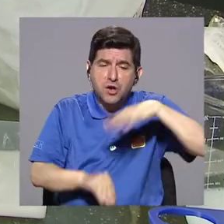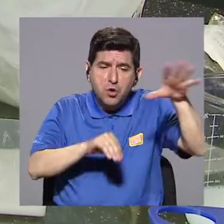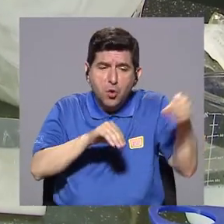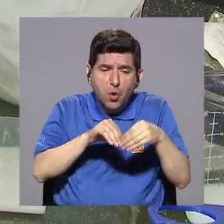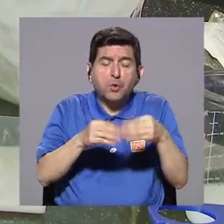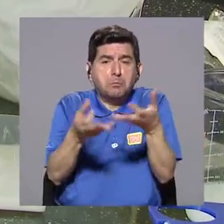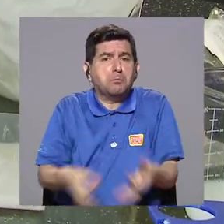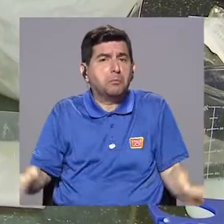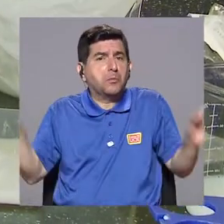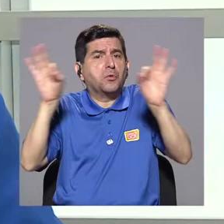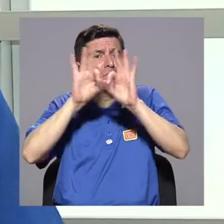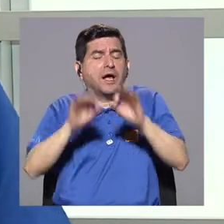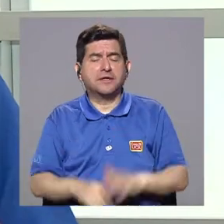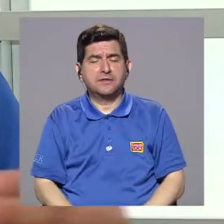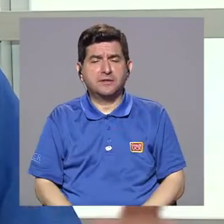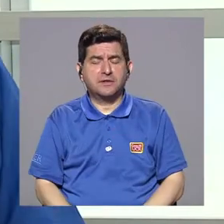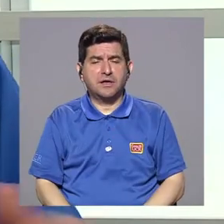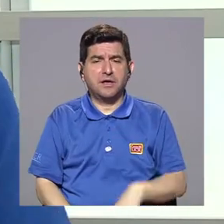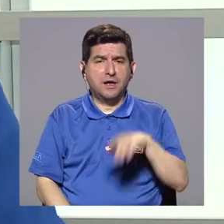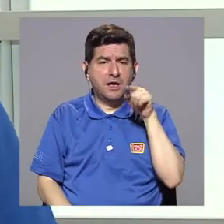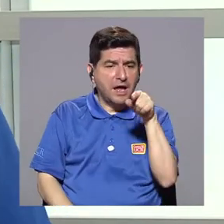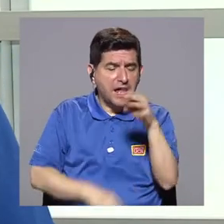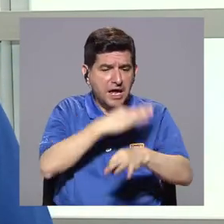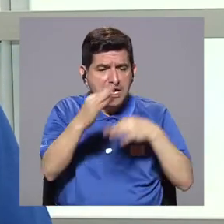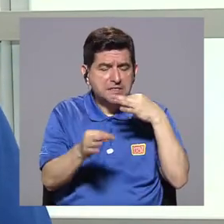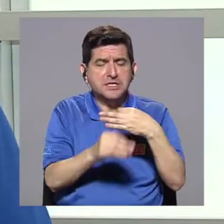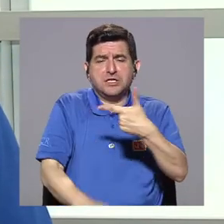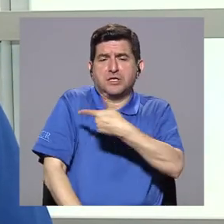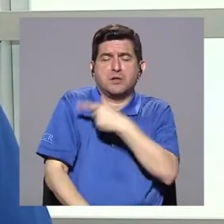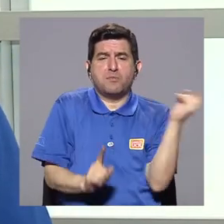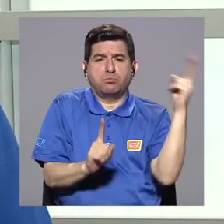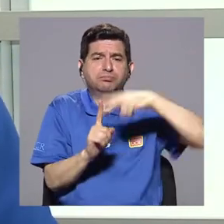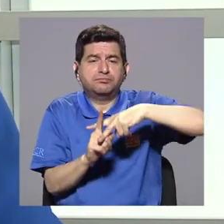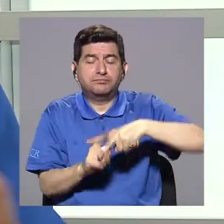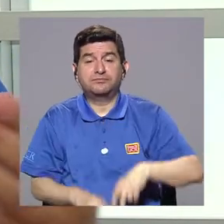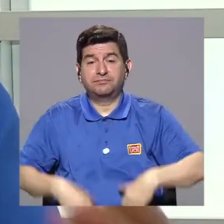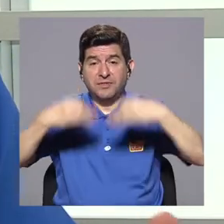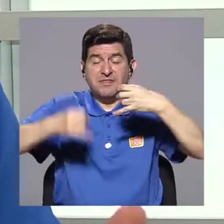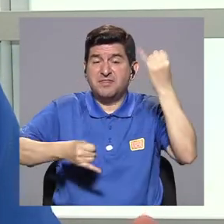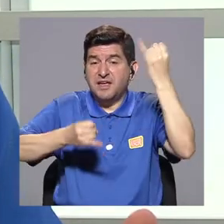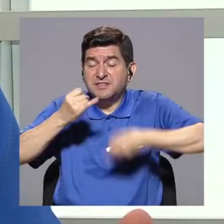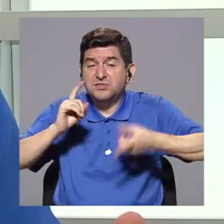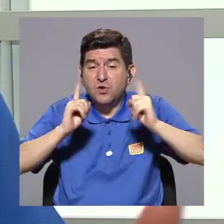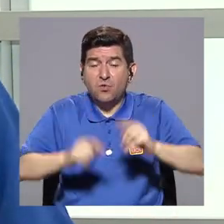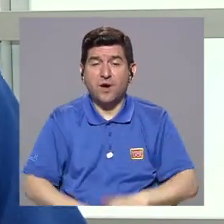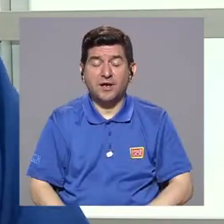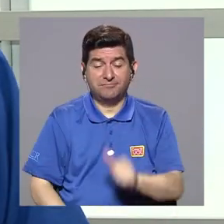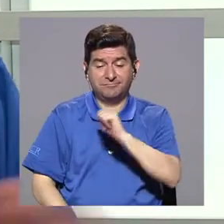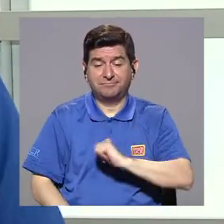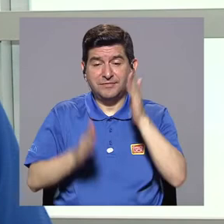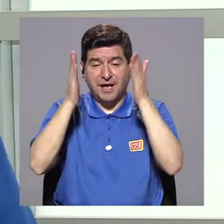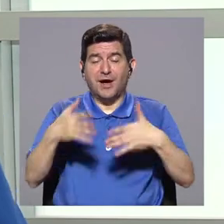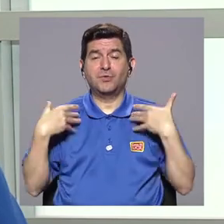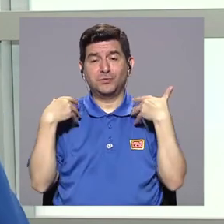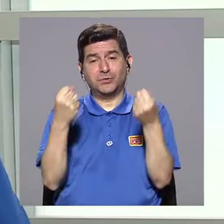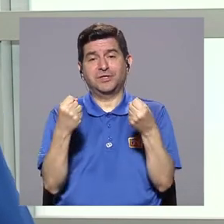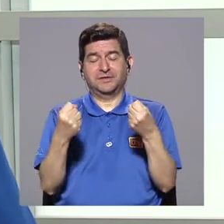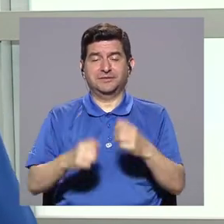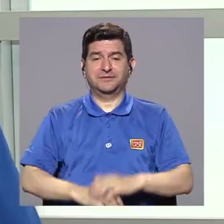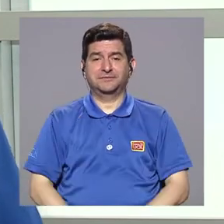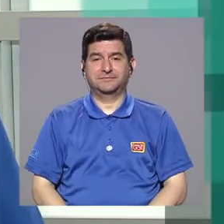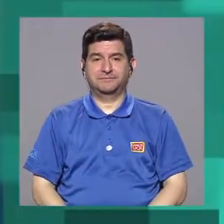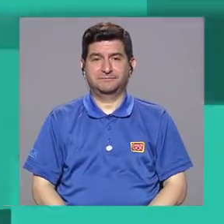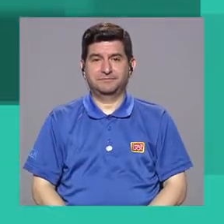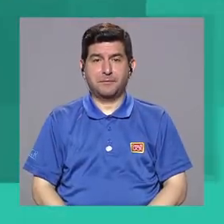valor agregado, un valor importante introducir ese tipo de vacunas. ¿Cuál es la decisión final? La decisión final la toman las autoridades de